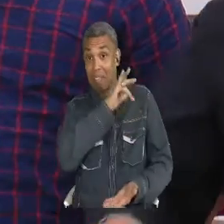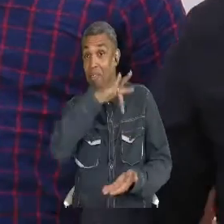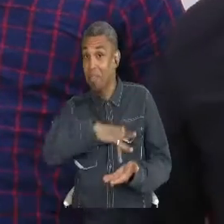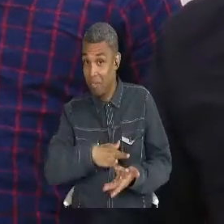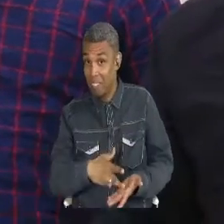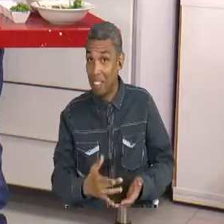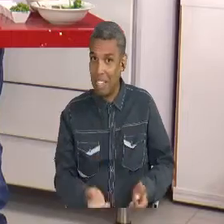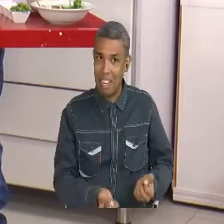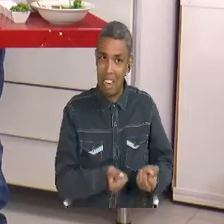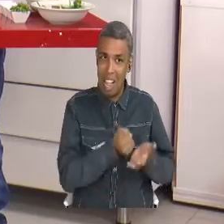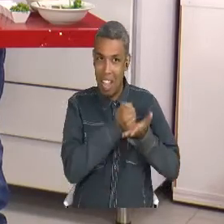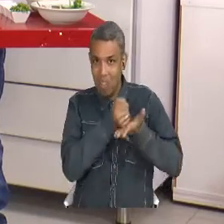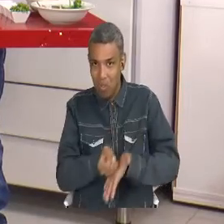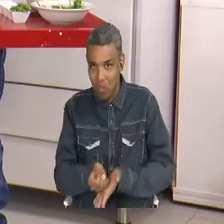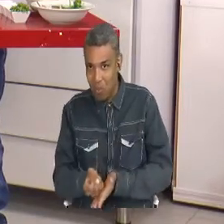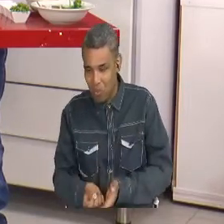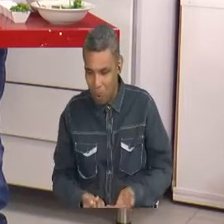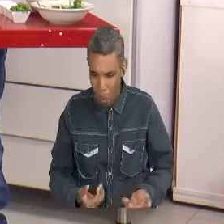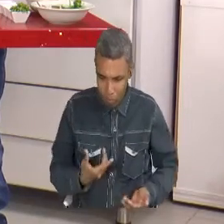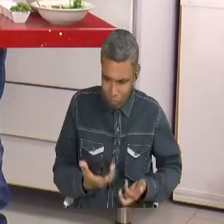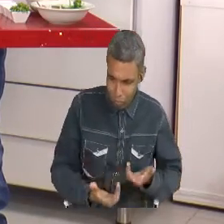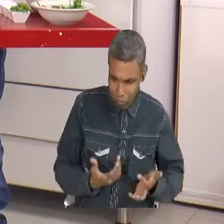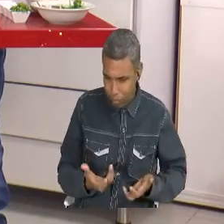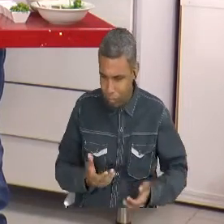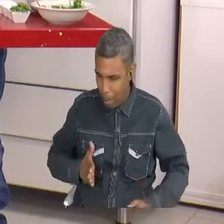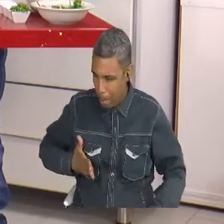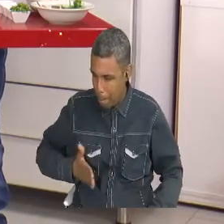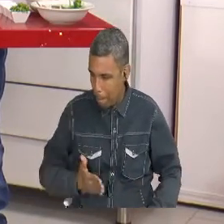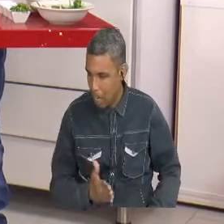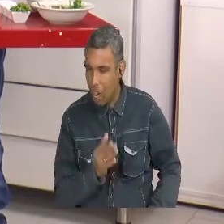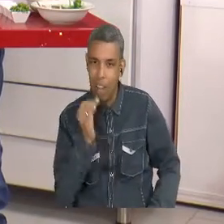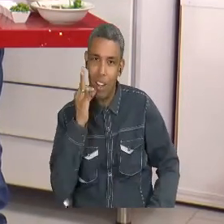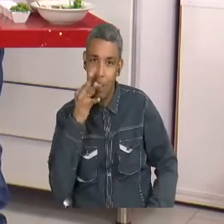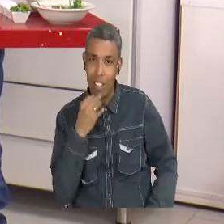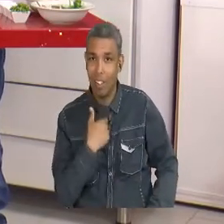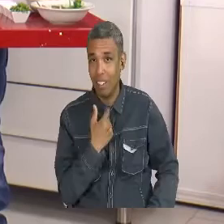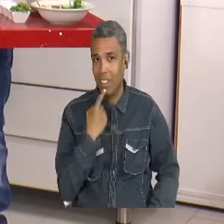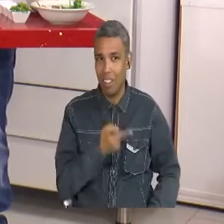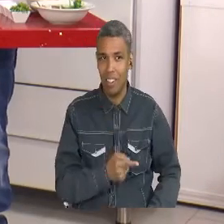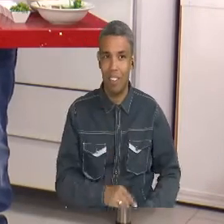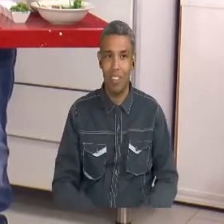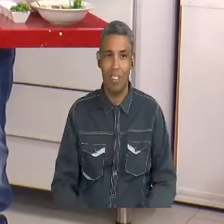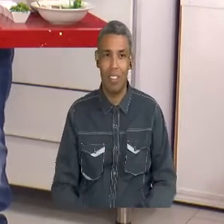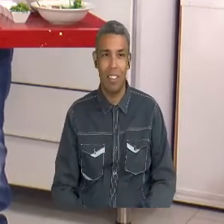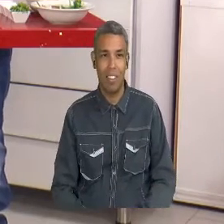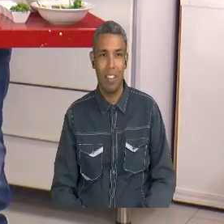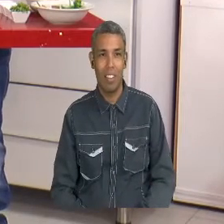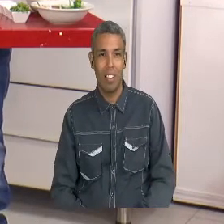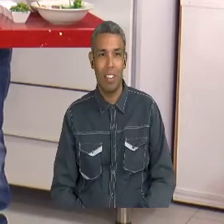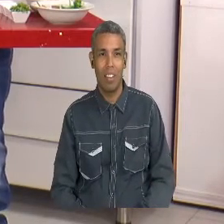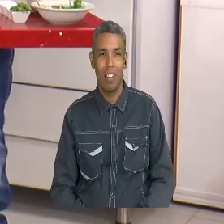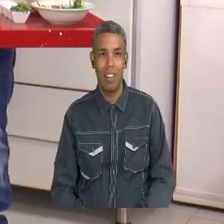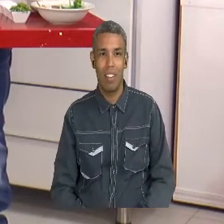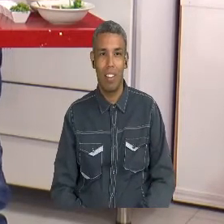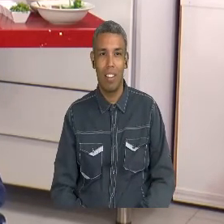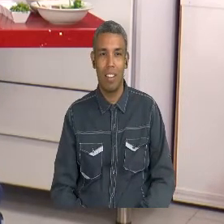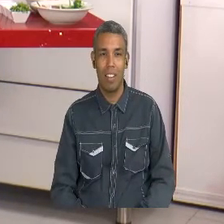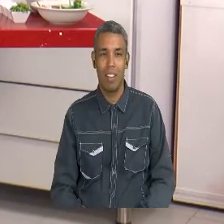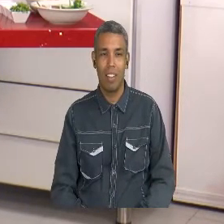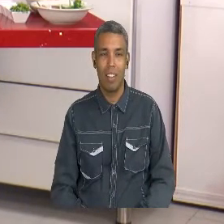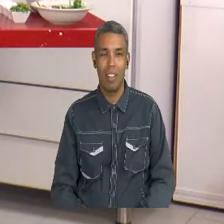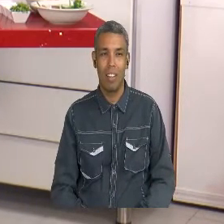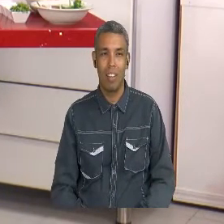cocina, caramba. Claro, que es la idea. Él dijo, yo me voy a comer pescadito a Pedir de Boca y aquí está. Bueno, Rochi, Juan Carlos, tenemos la receta muy completa, entonces